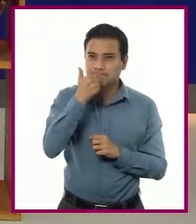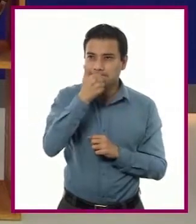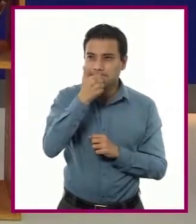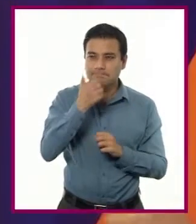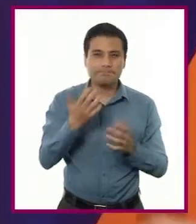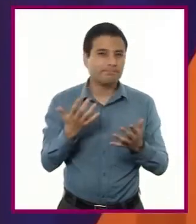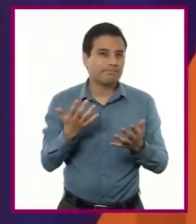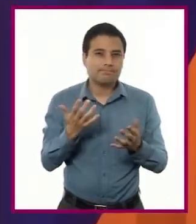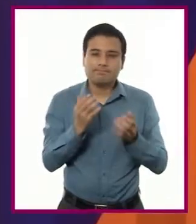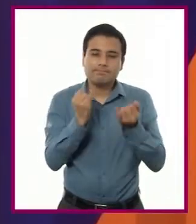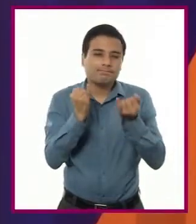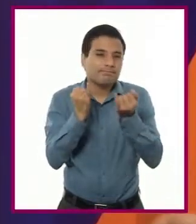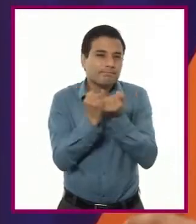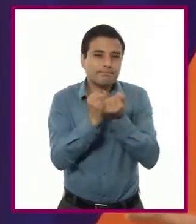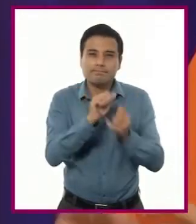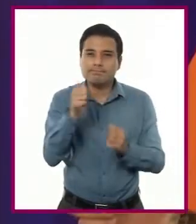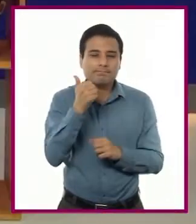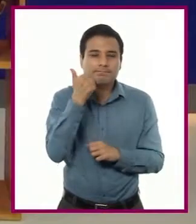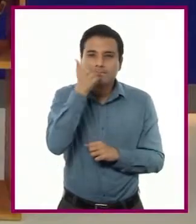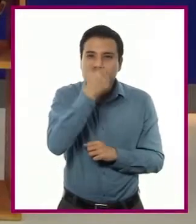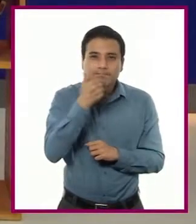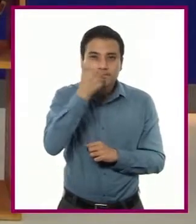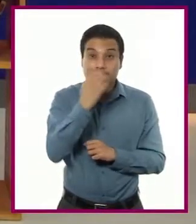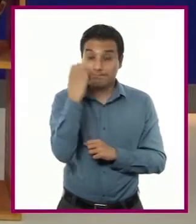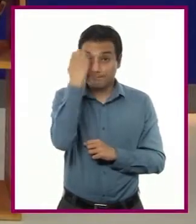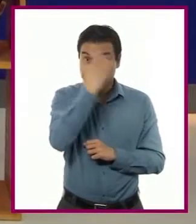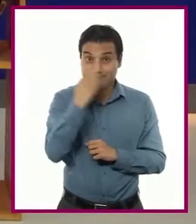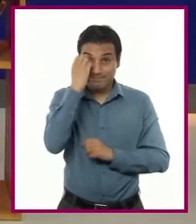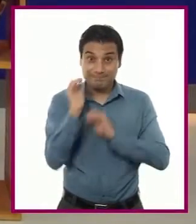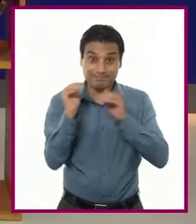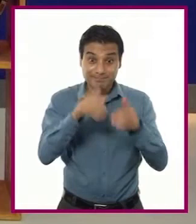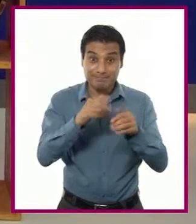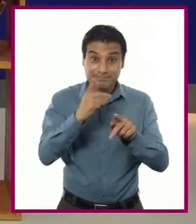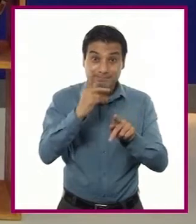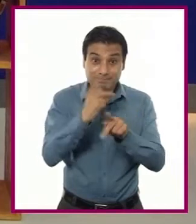examen para ingreso a bachillerato. Profesor,